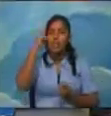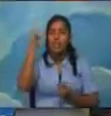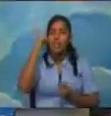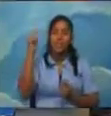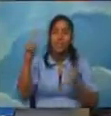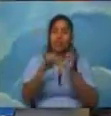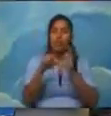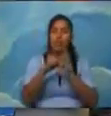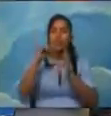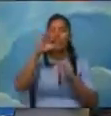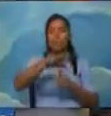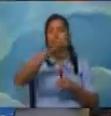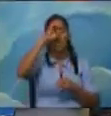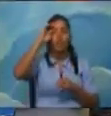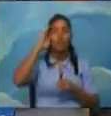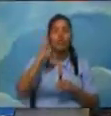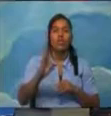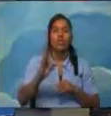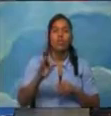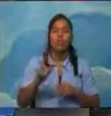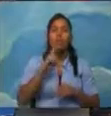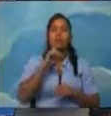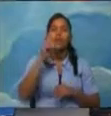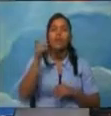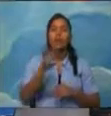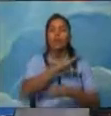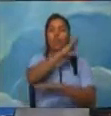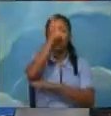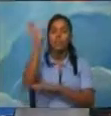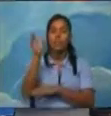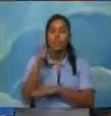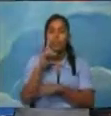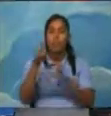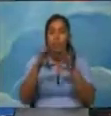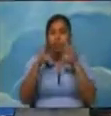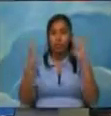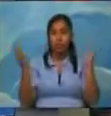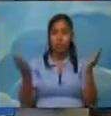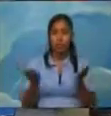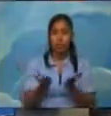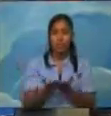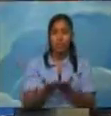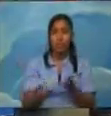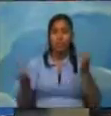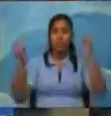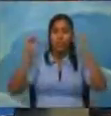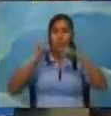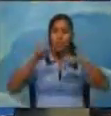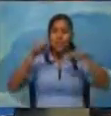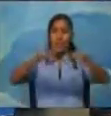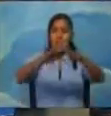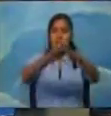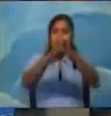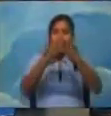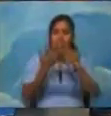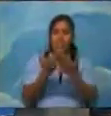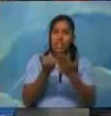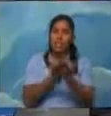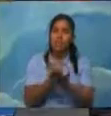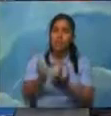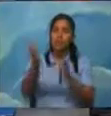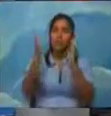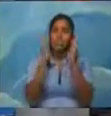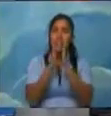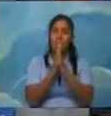está Dios? Pregúntale al cielo, pregúntale a la tierra, vuélvete a este libro sagrado,